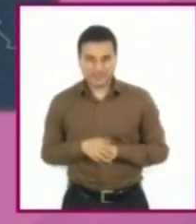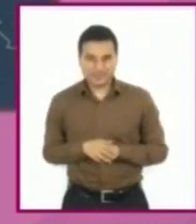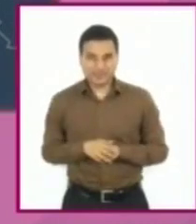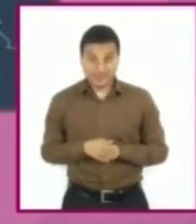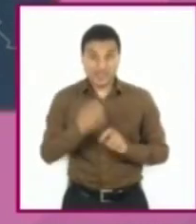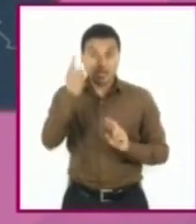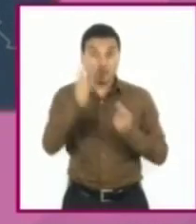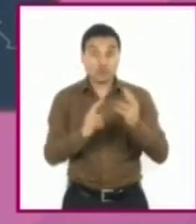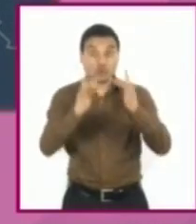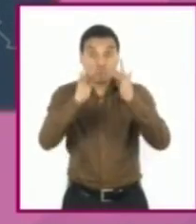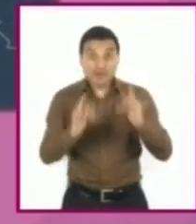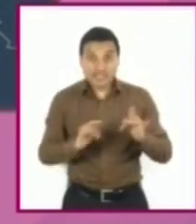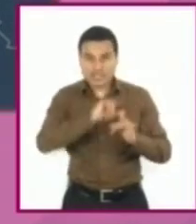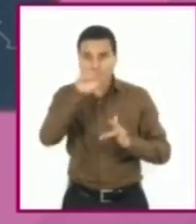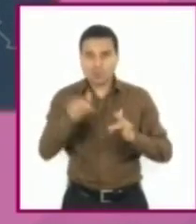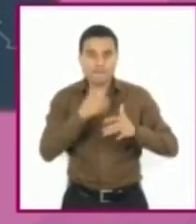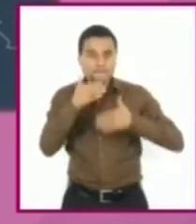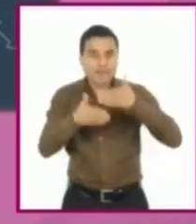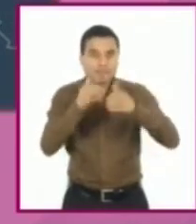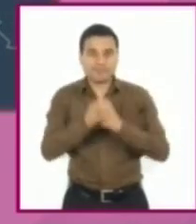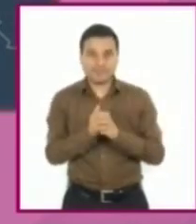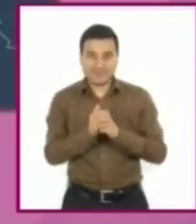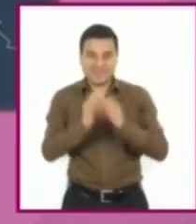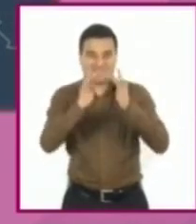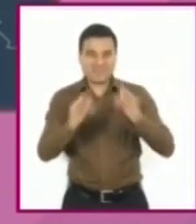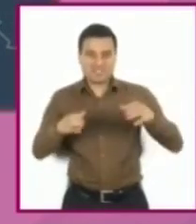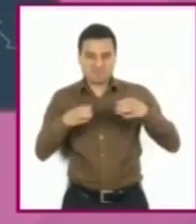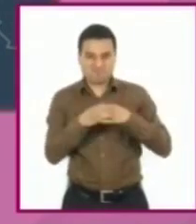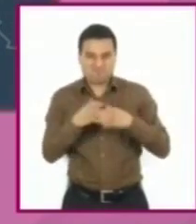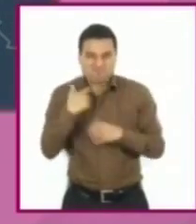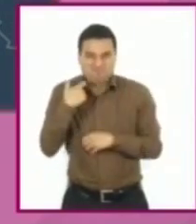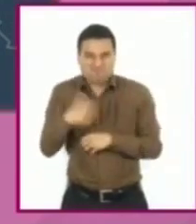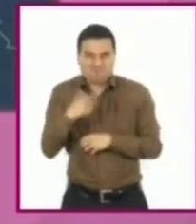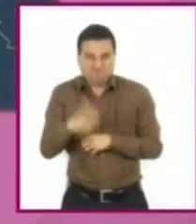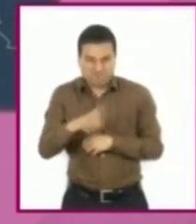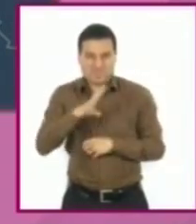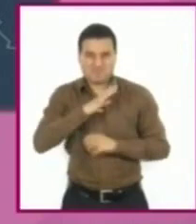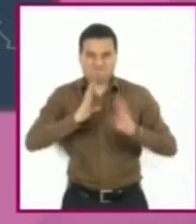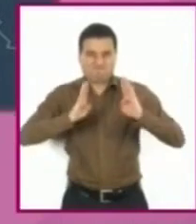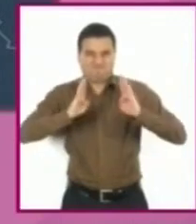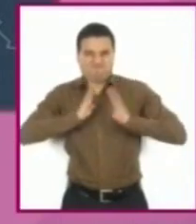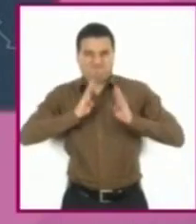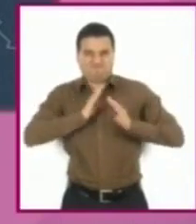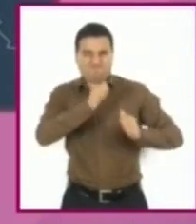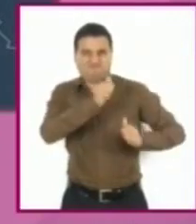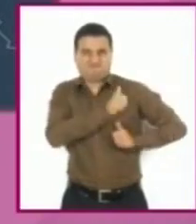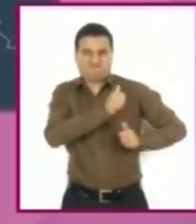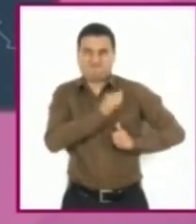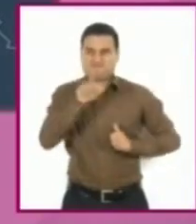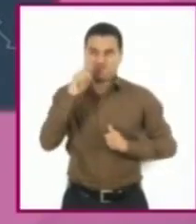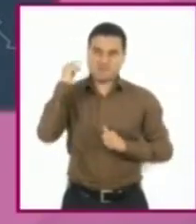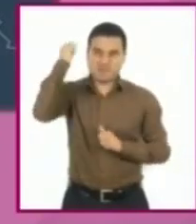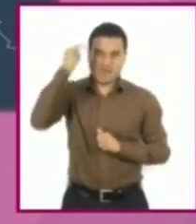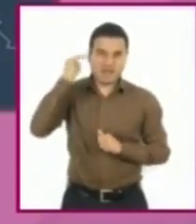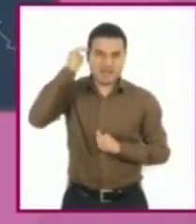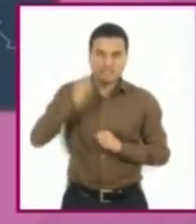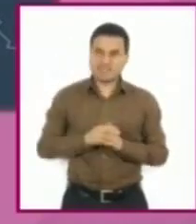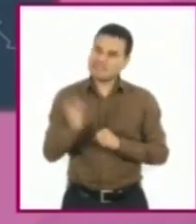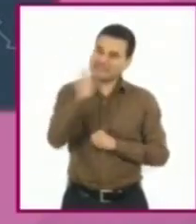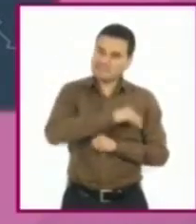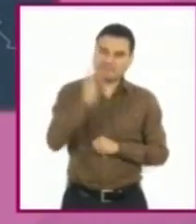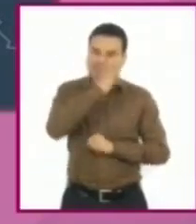hicieron esperar. Los aristócratas franceses formaron ejércitos y presionaron a las cortes europeas para intervenir en